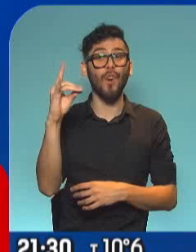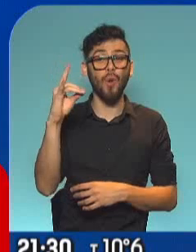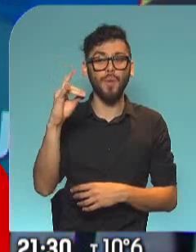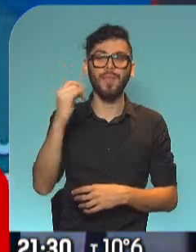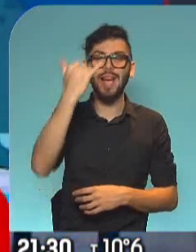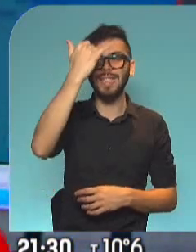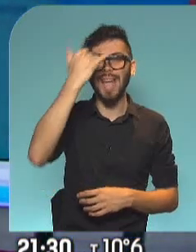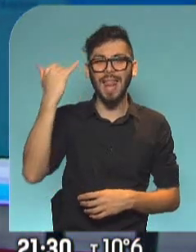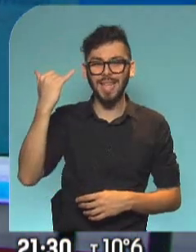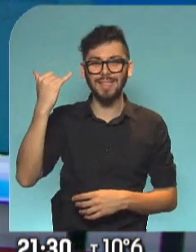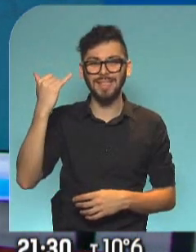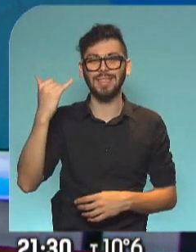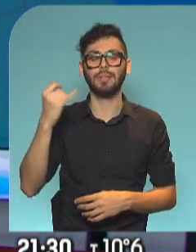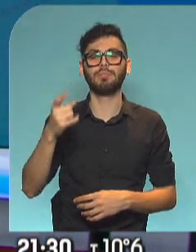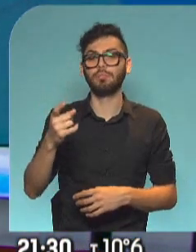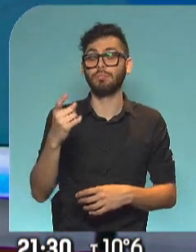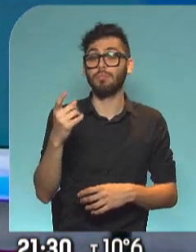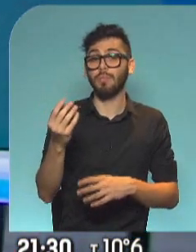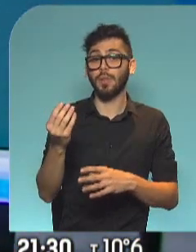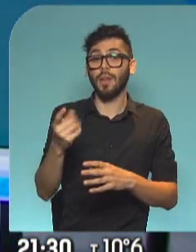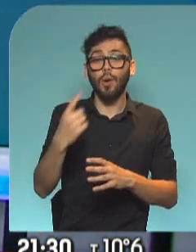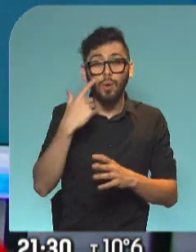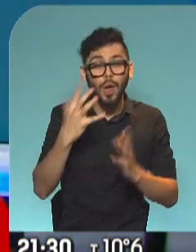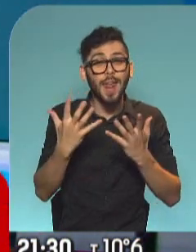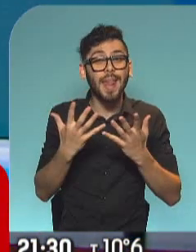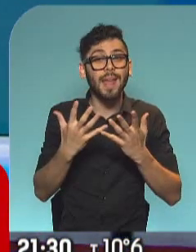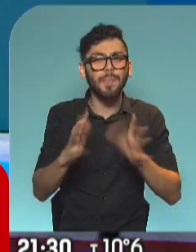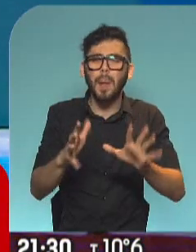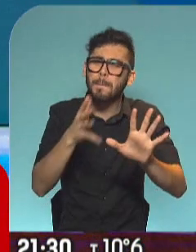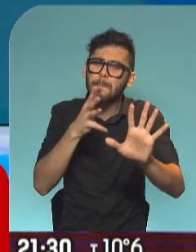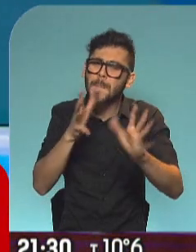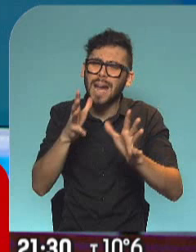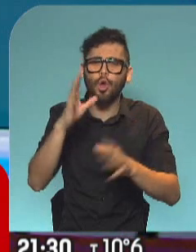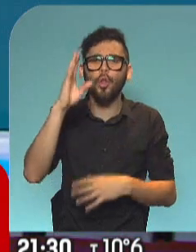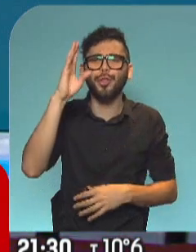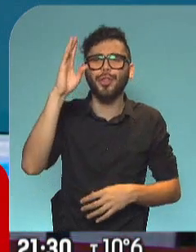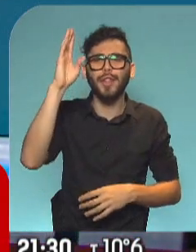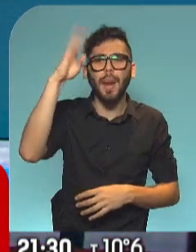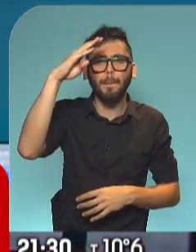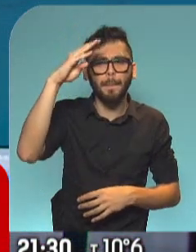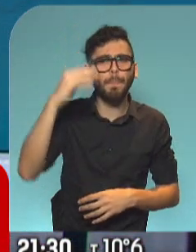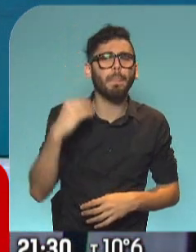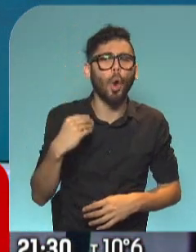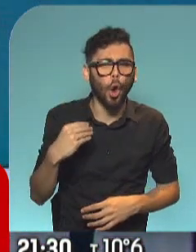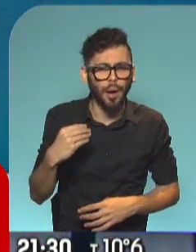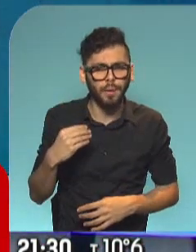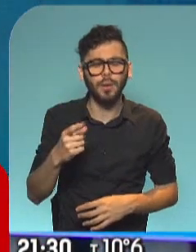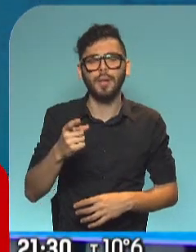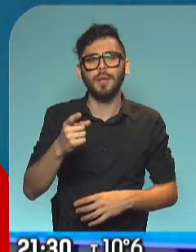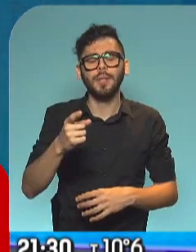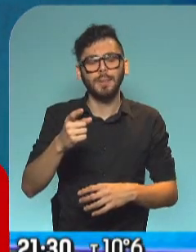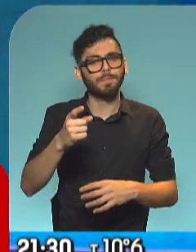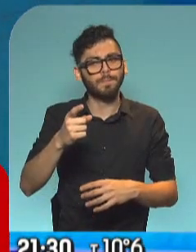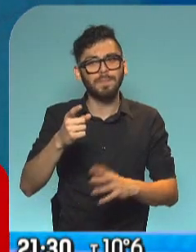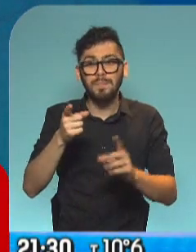Jeanine Áñez, que antes de bajarse, este es un caso muy parecido con el Trump, con el Donald Trump, ¿en qué sentido? Que también lo